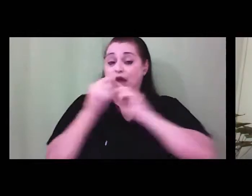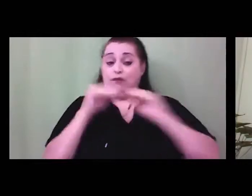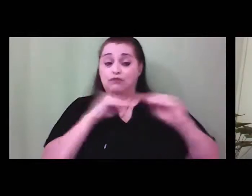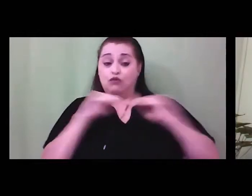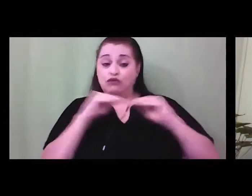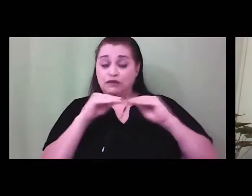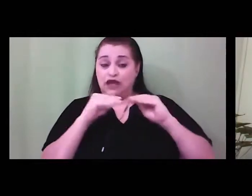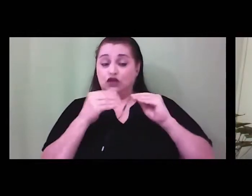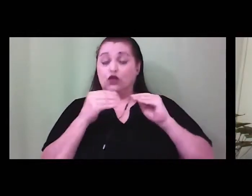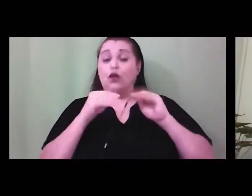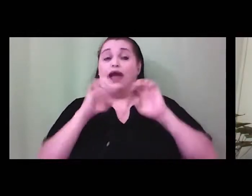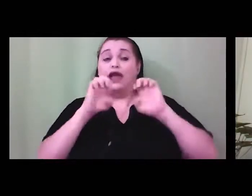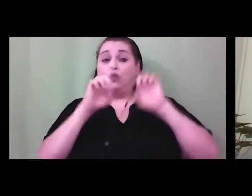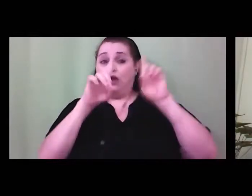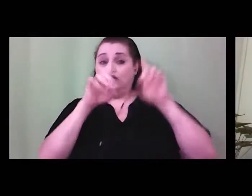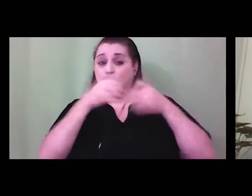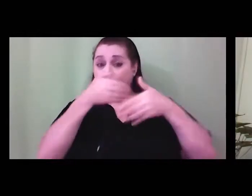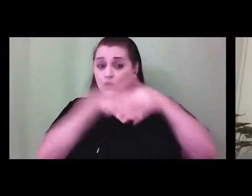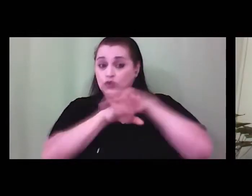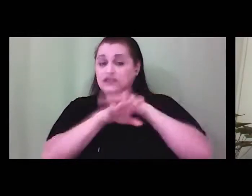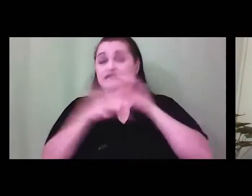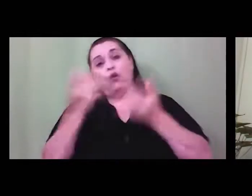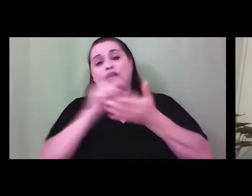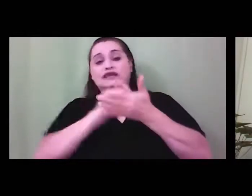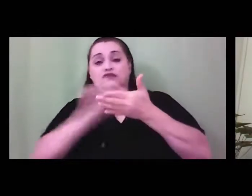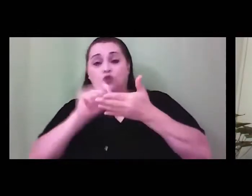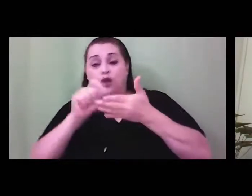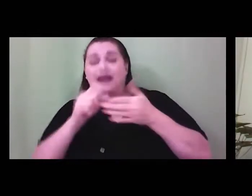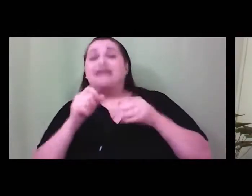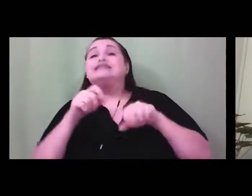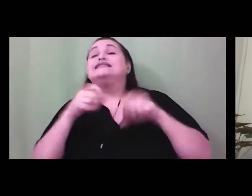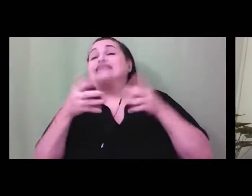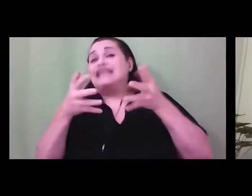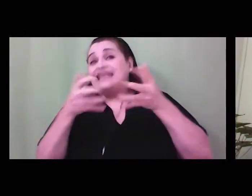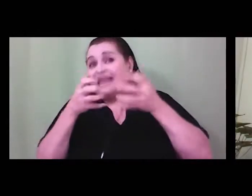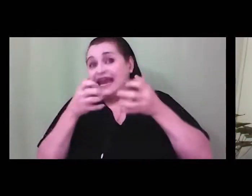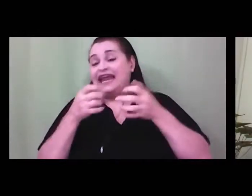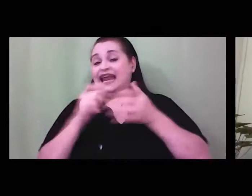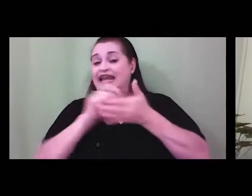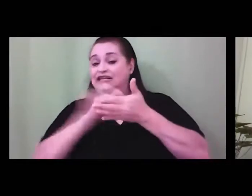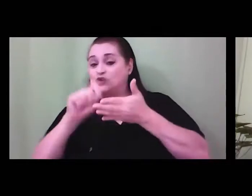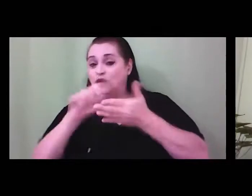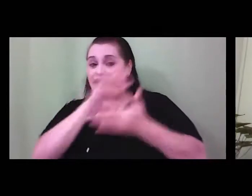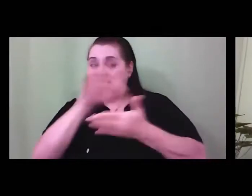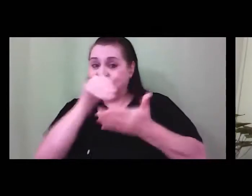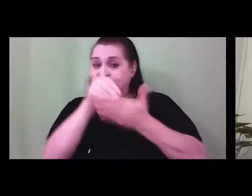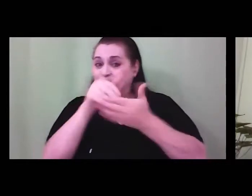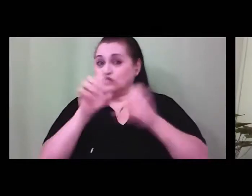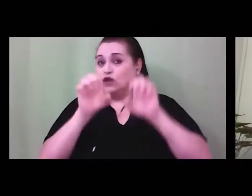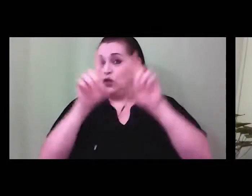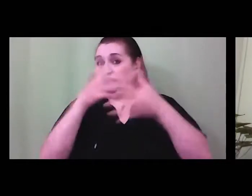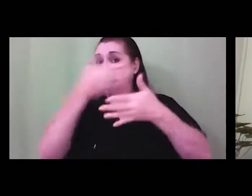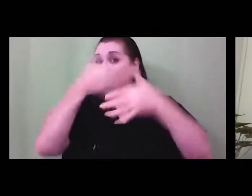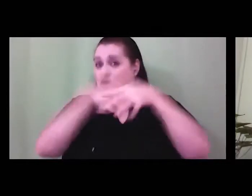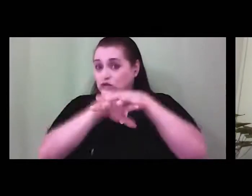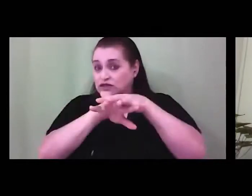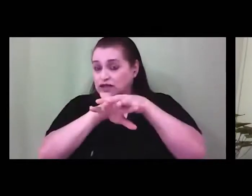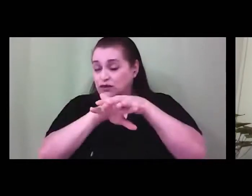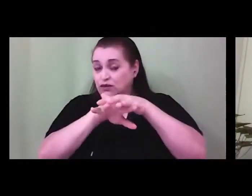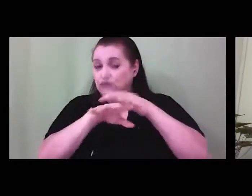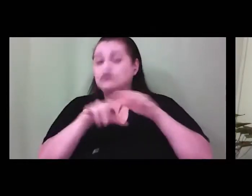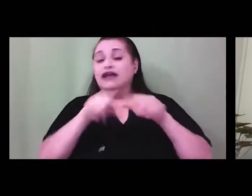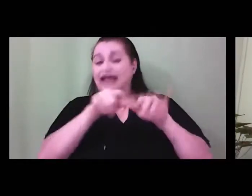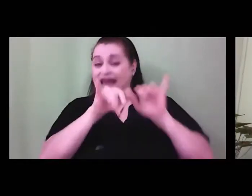educación inclusiva o a las escuelas que pretenden ser escuelas o centros educativos inclusivos,